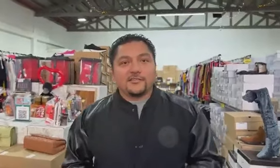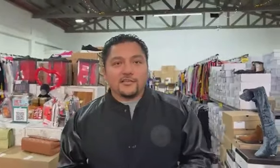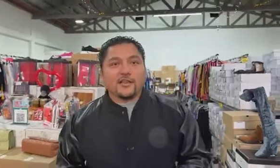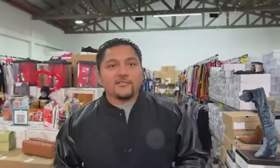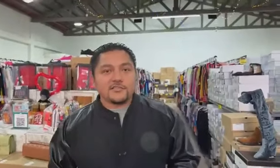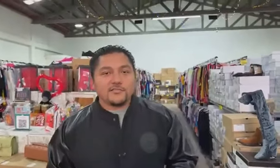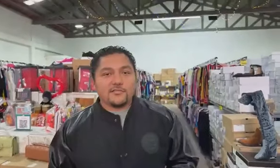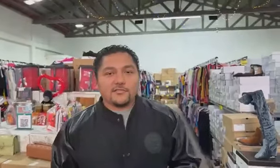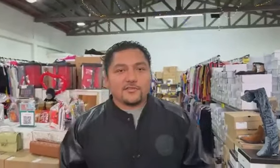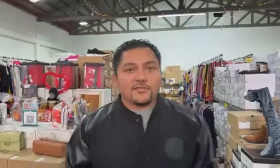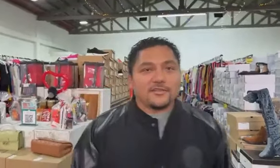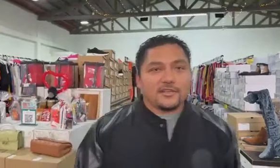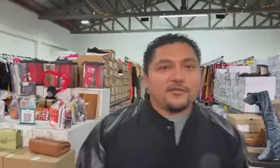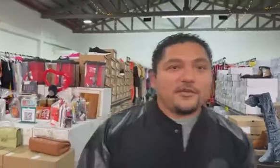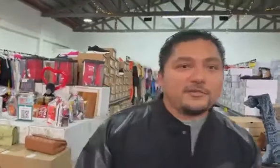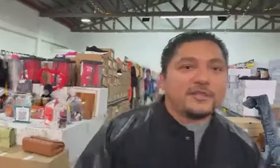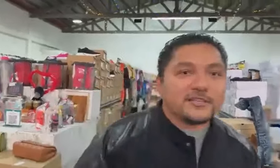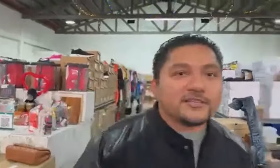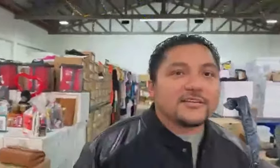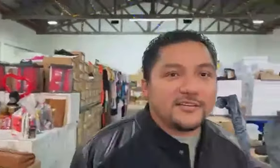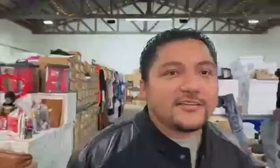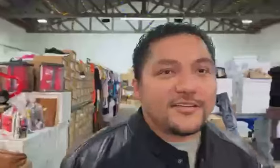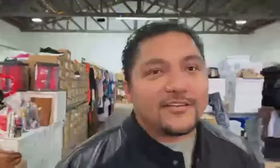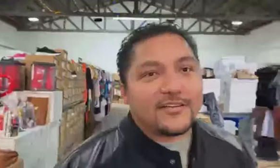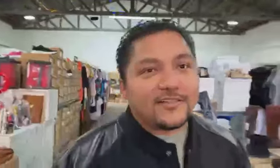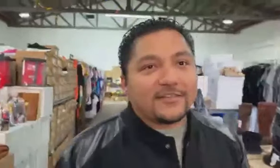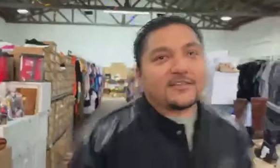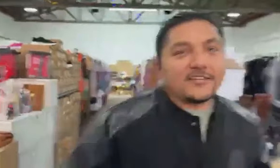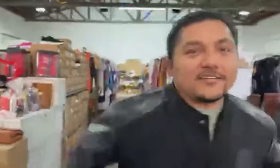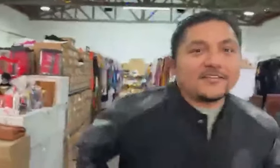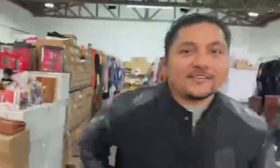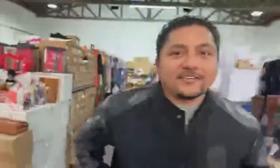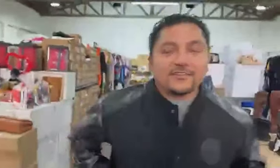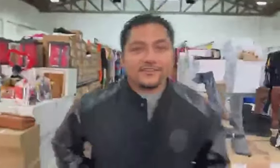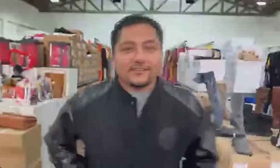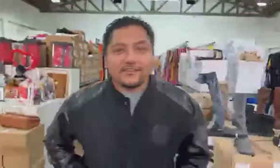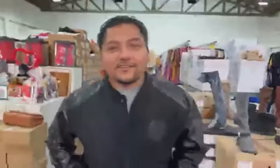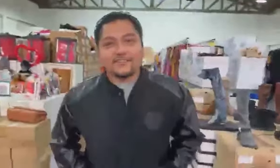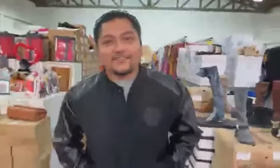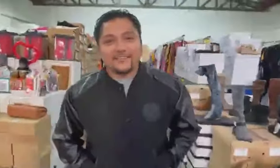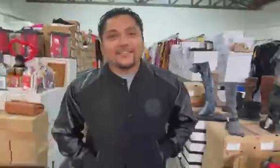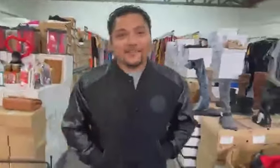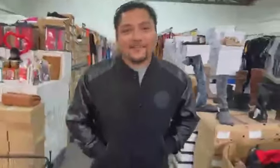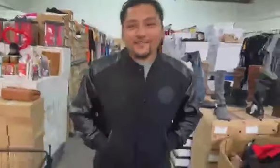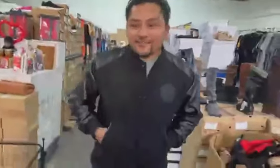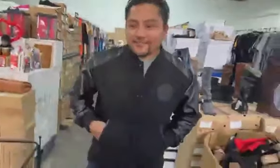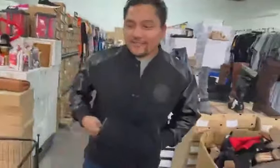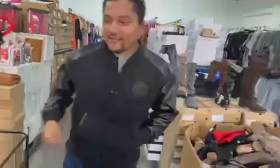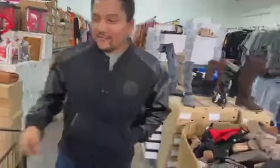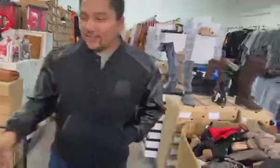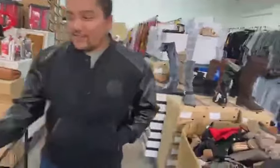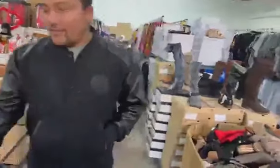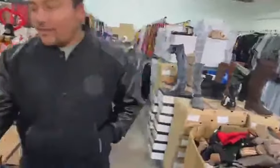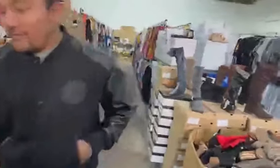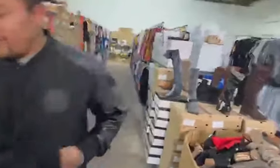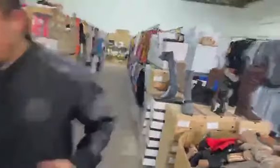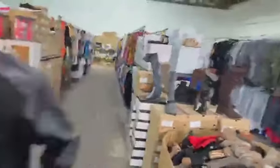¿tienen lentes aquí? A mí me gusta leer, ahorita que termine acá te voy a dar lata, ¿sale? Okay,